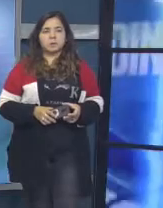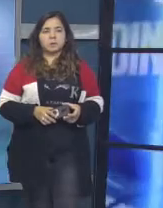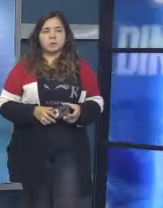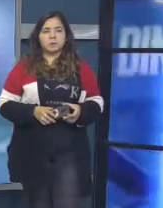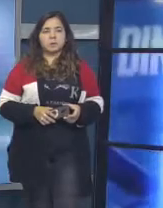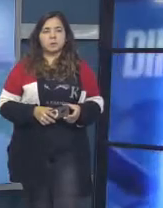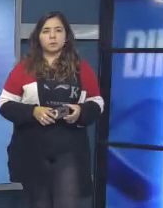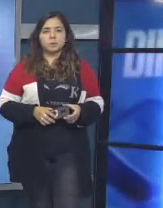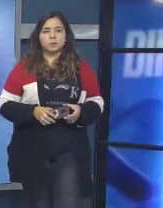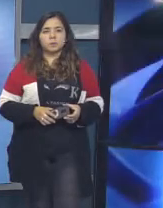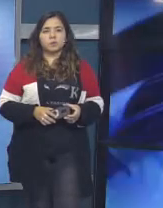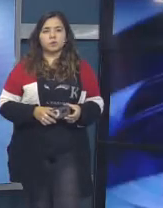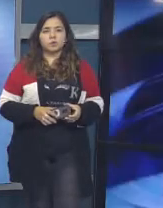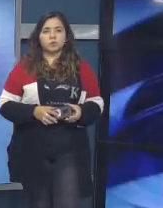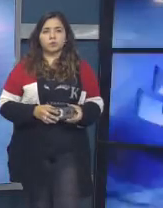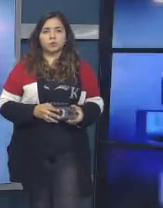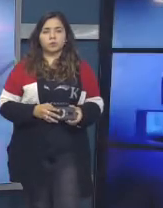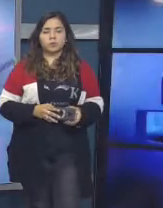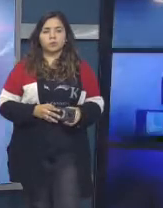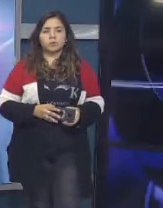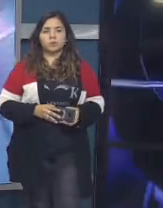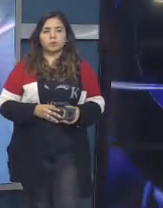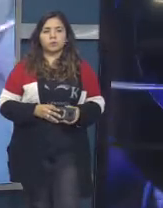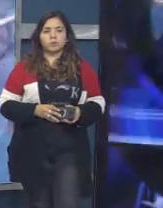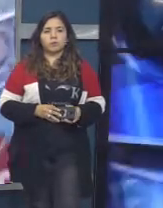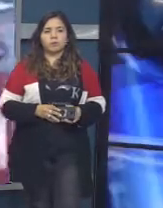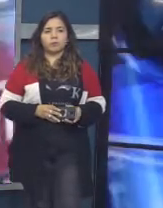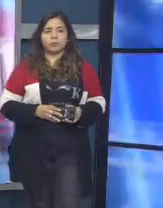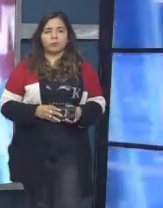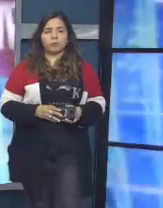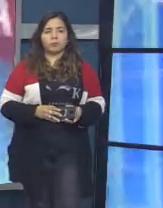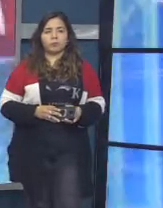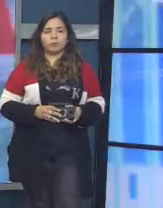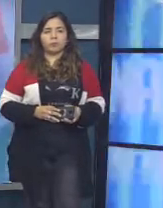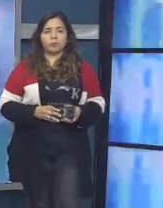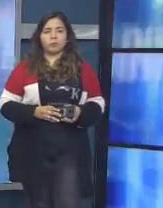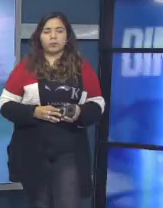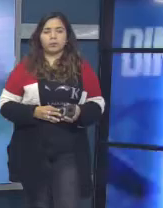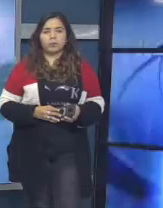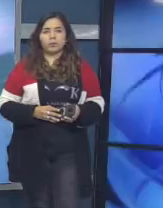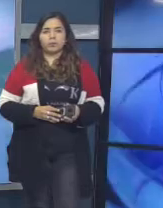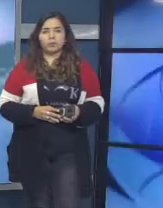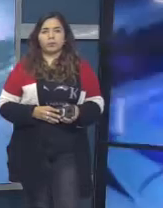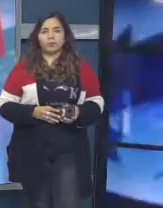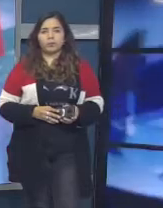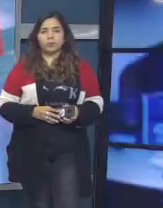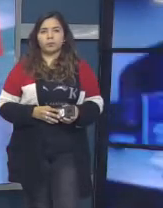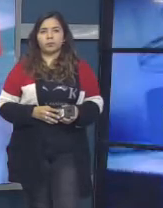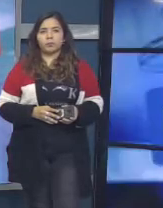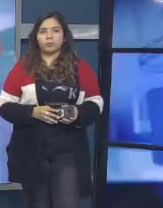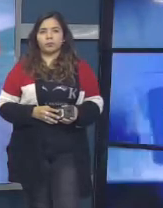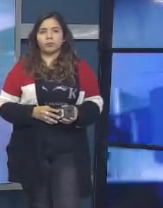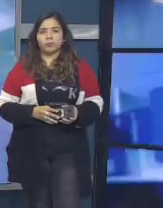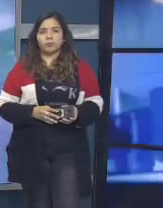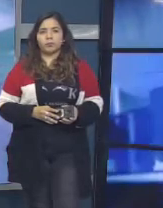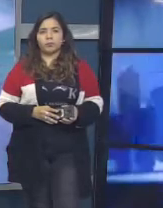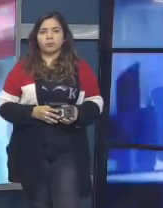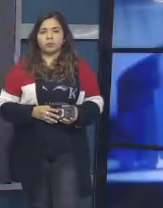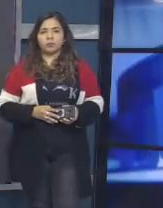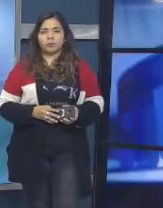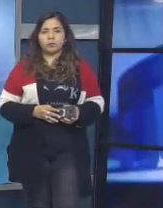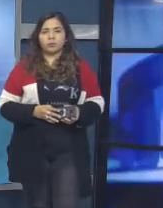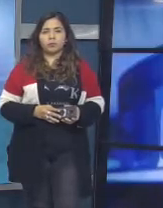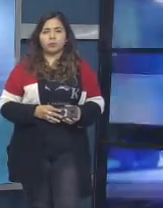que tenemos para ese abordaje. Cuanto antes sería lo ideal, porque